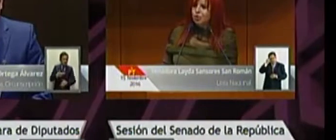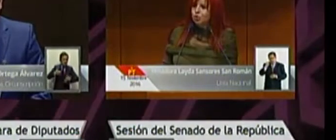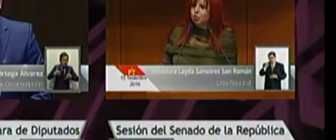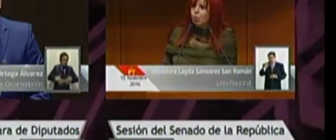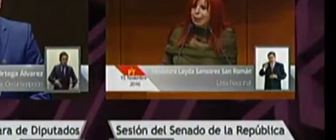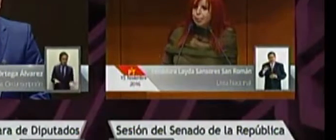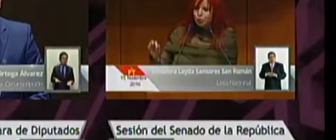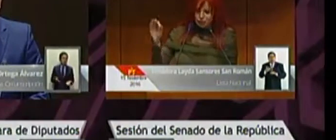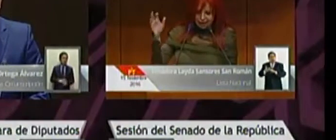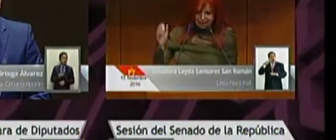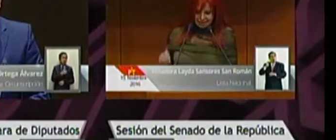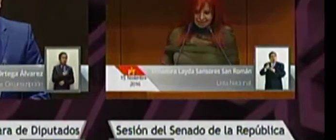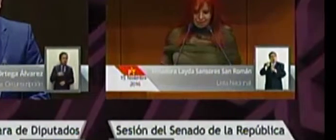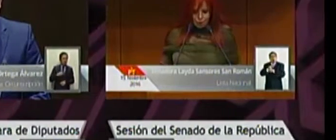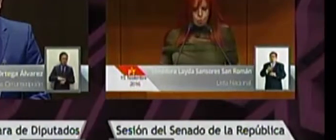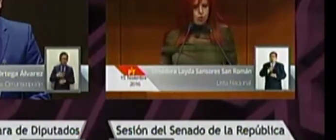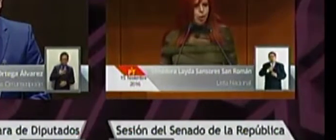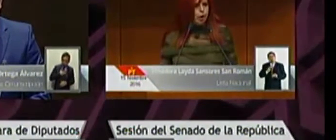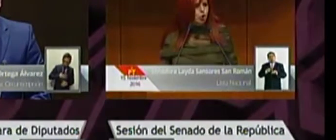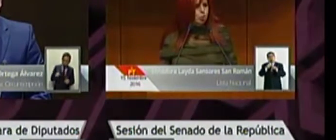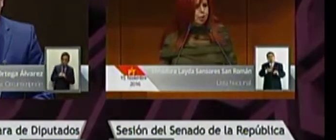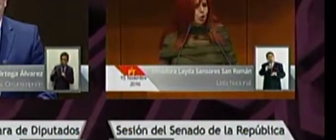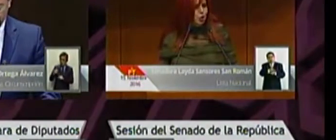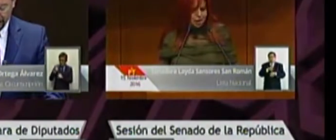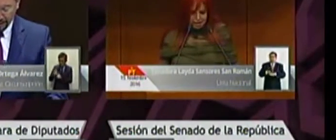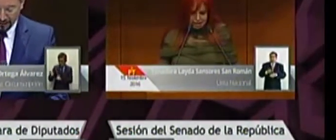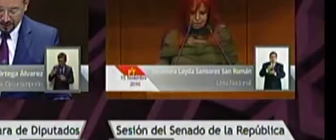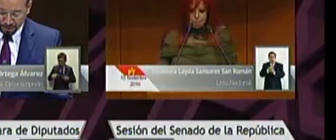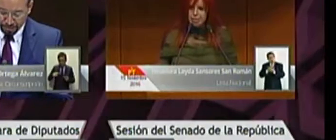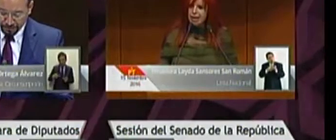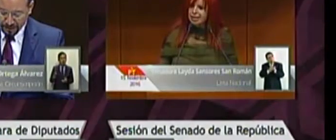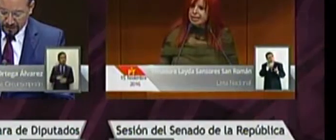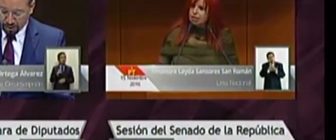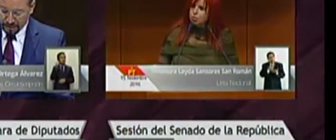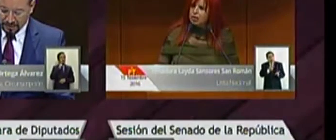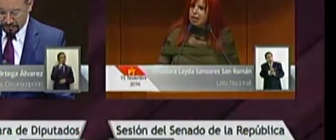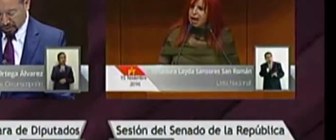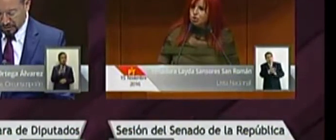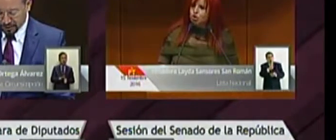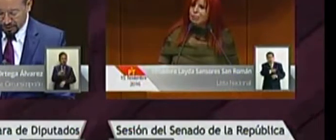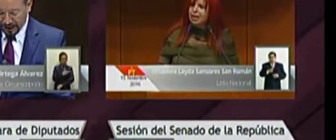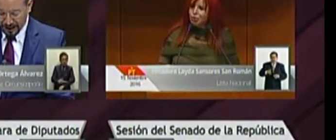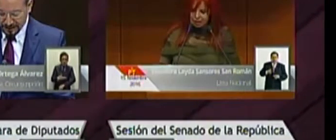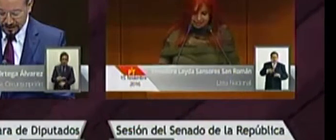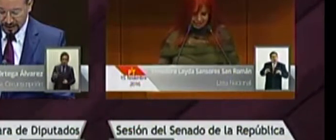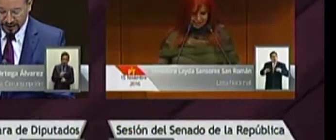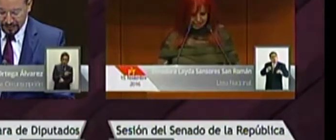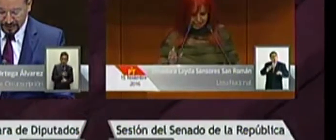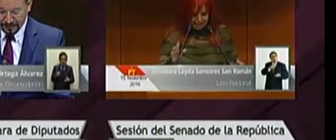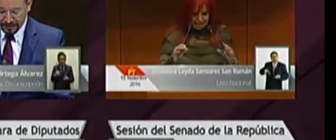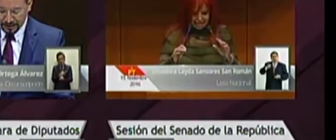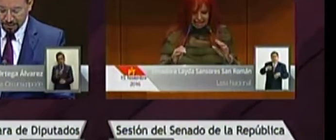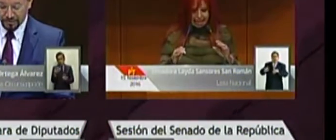y la actuación de la administración pública, con enredados y laberintos procedimientos legales